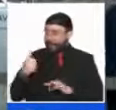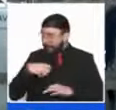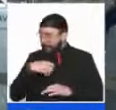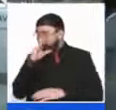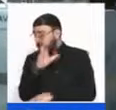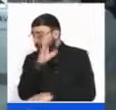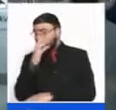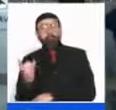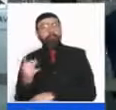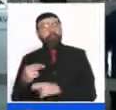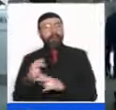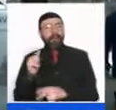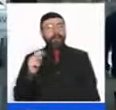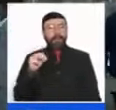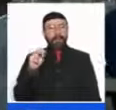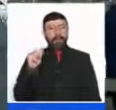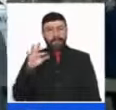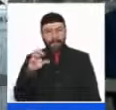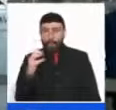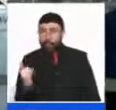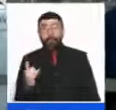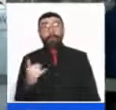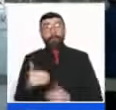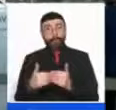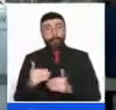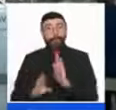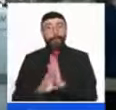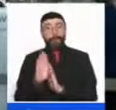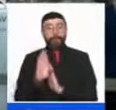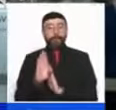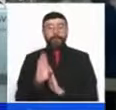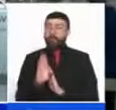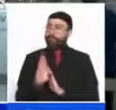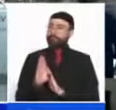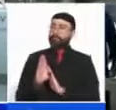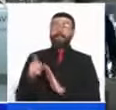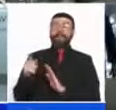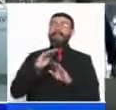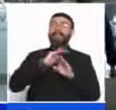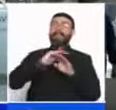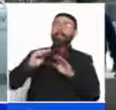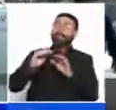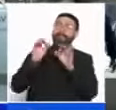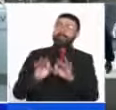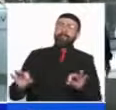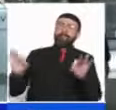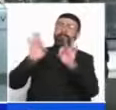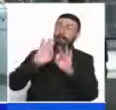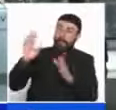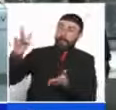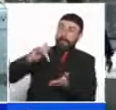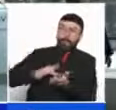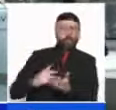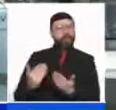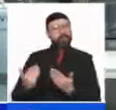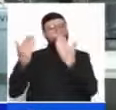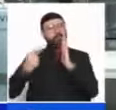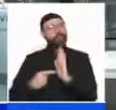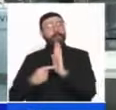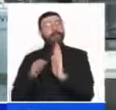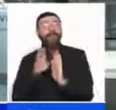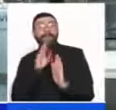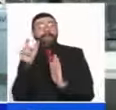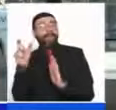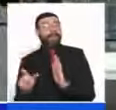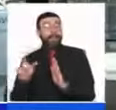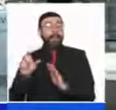saben, ANATO pues avanza a muy buen paso. Y dentro de quienes se invitan precisamente para tener un rol protagónico, el país